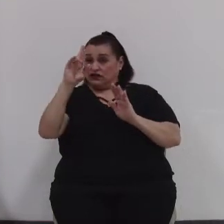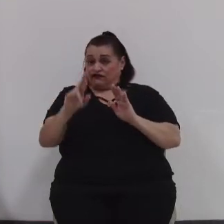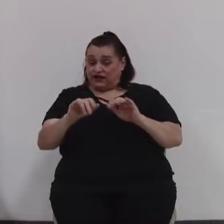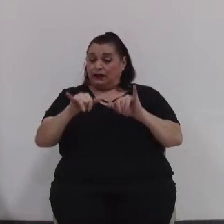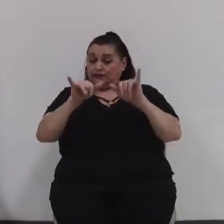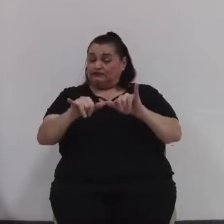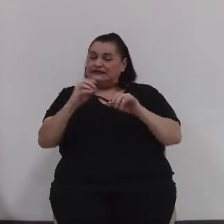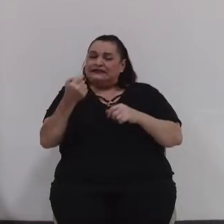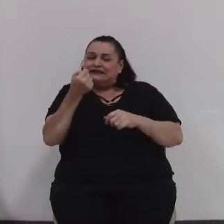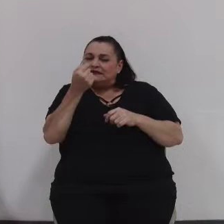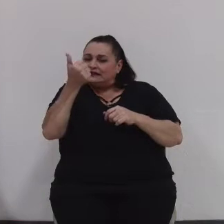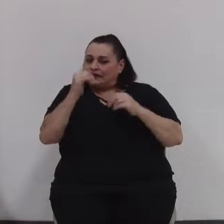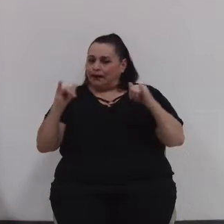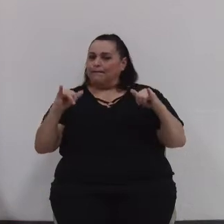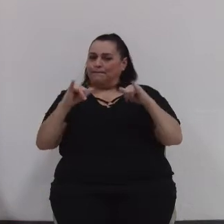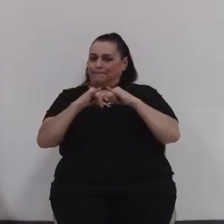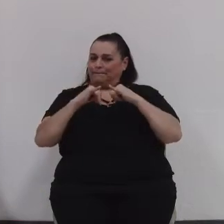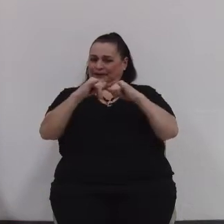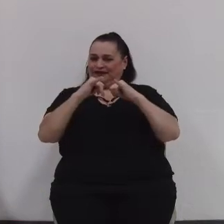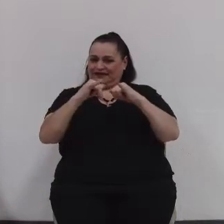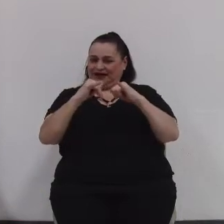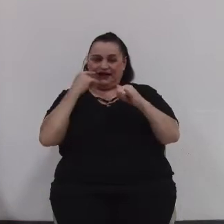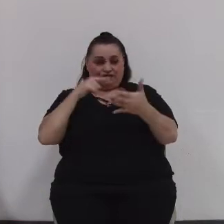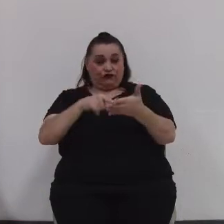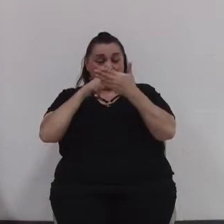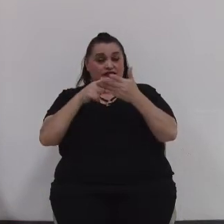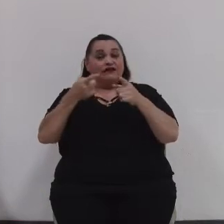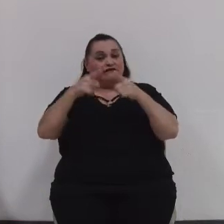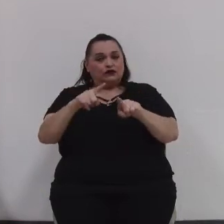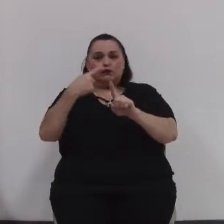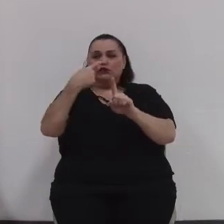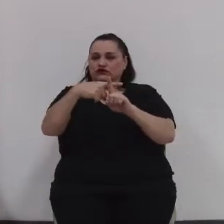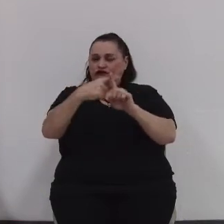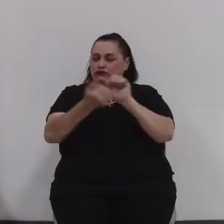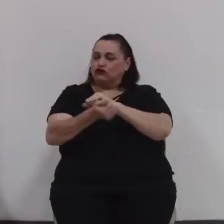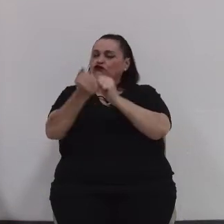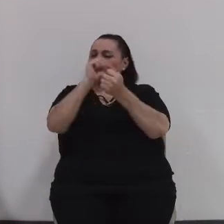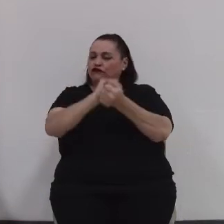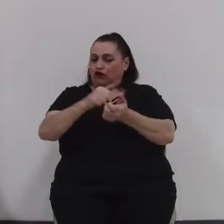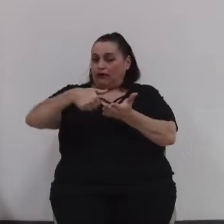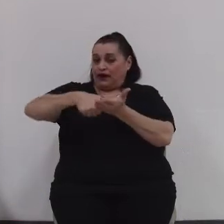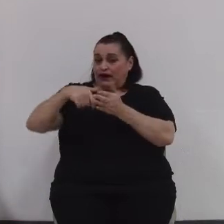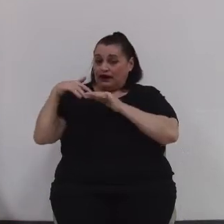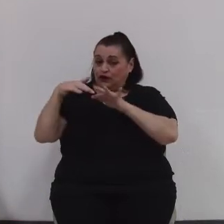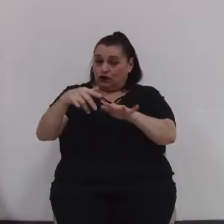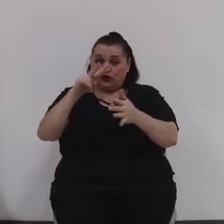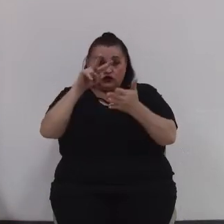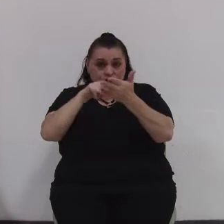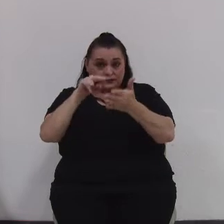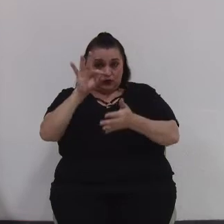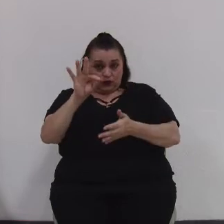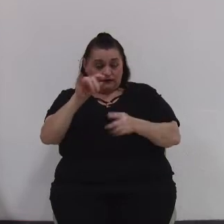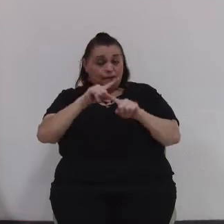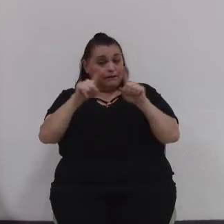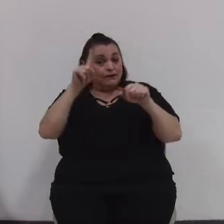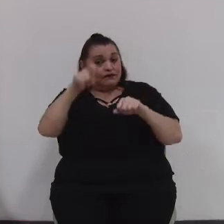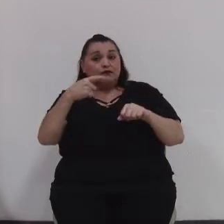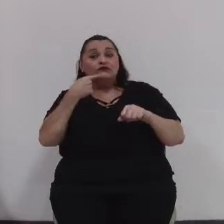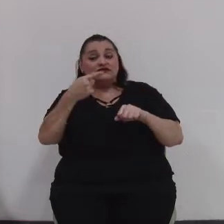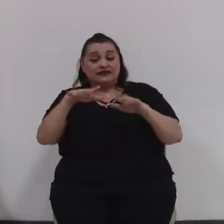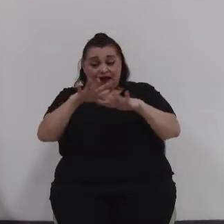paridad, por lo cual debe reconocerse el efecto positivo de la reforma electoral del 2009, pero debemos decir que en el